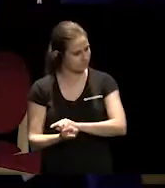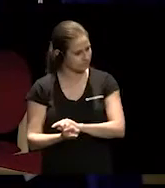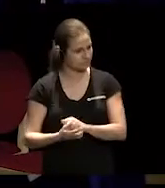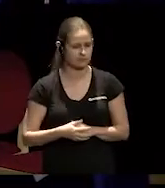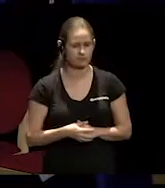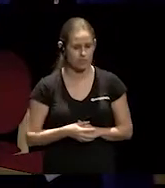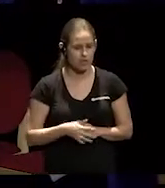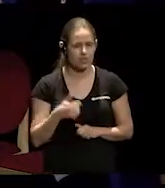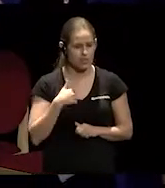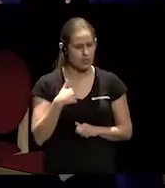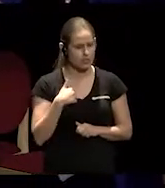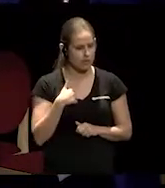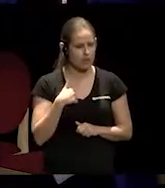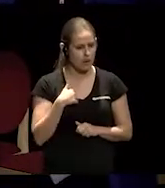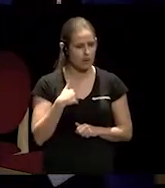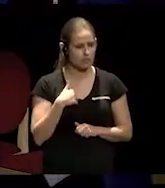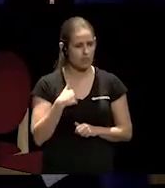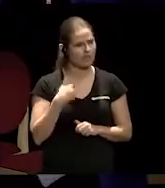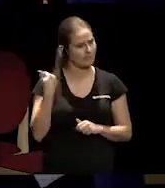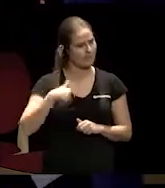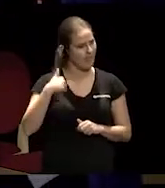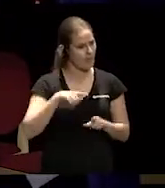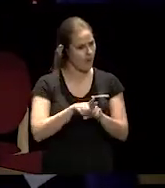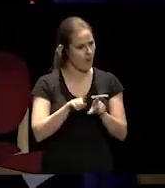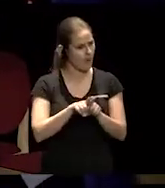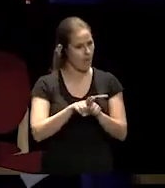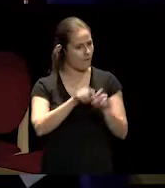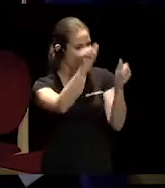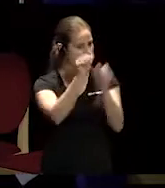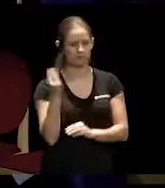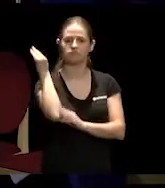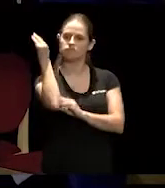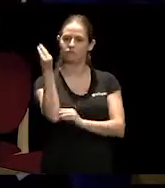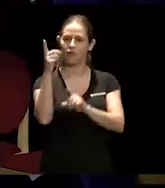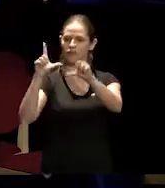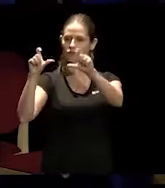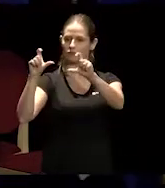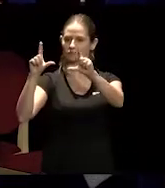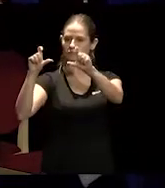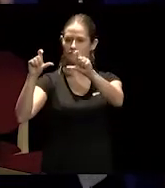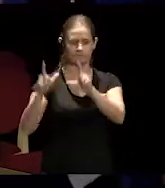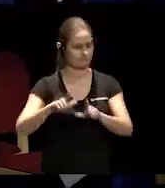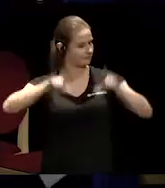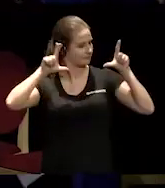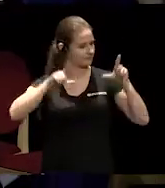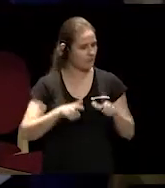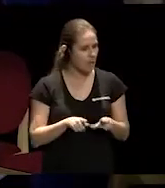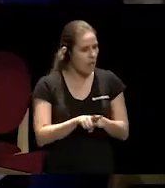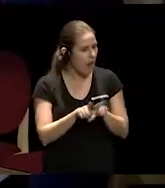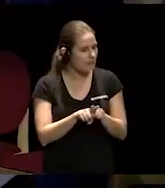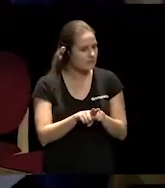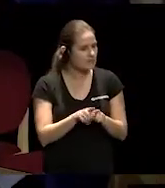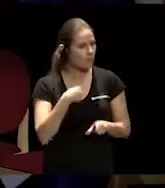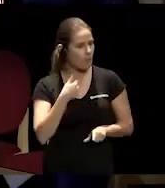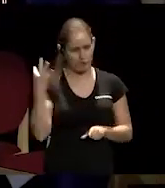Y yo ya poso como pues realmente una actriz profesional,